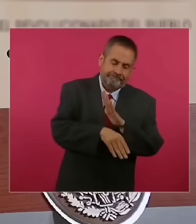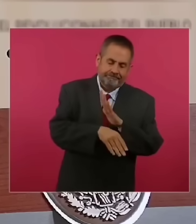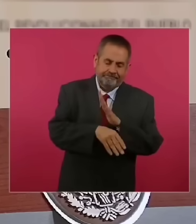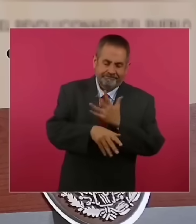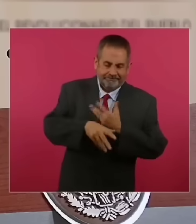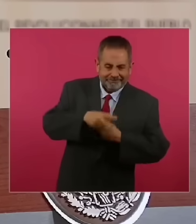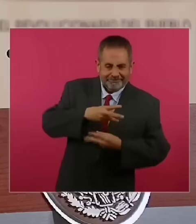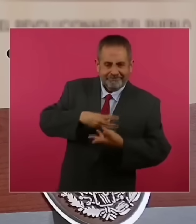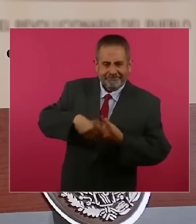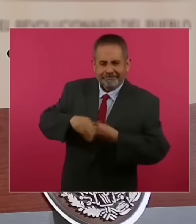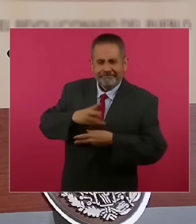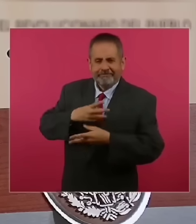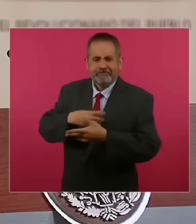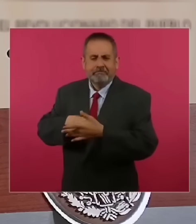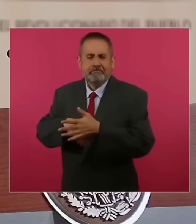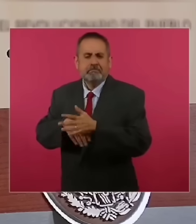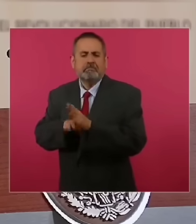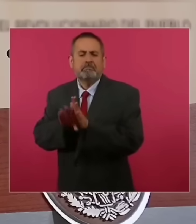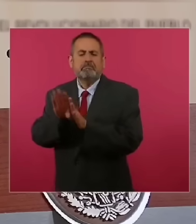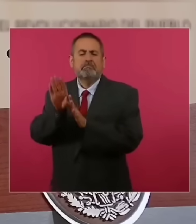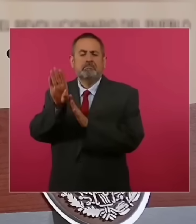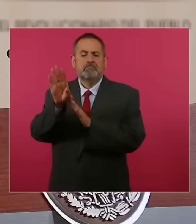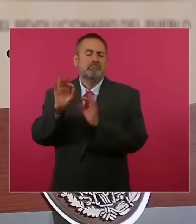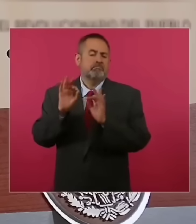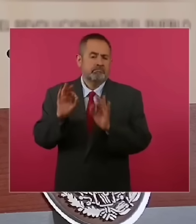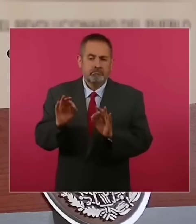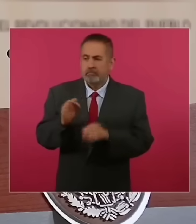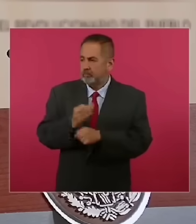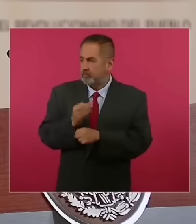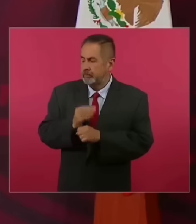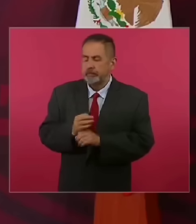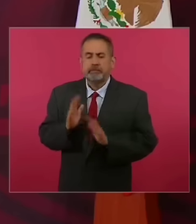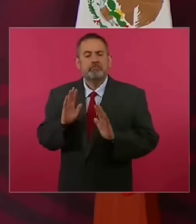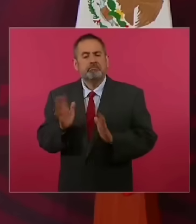salimos adelante y ya estamos